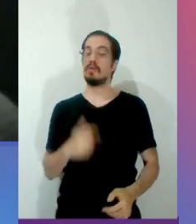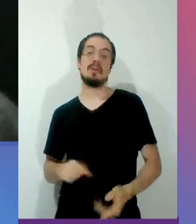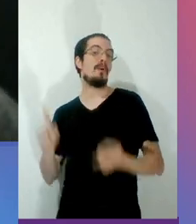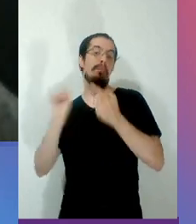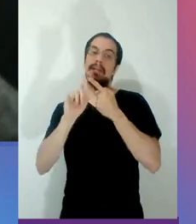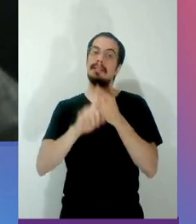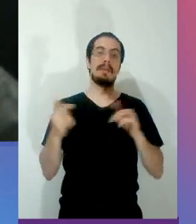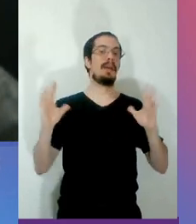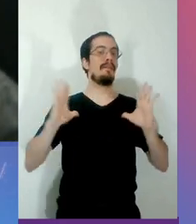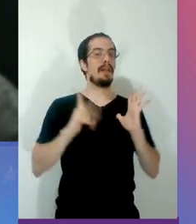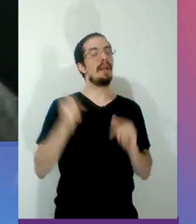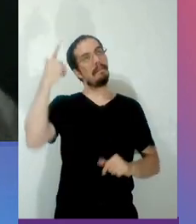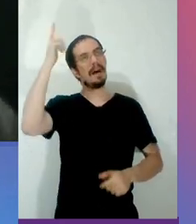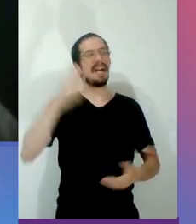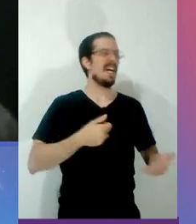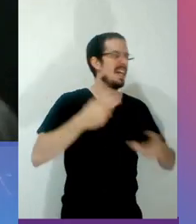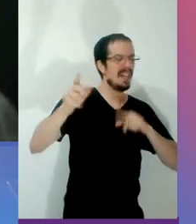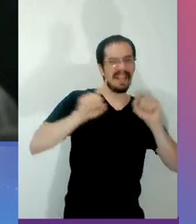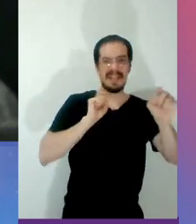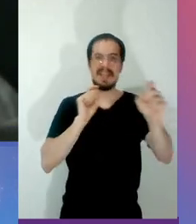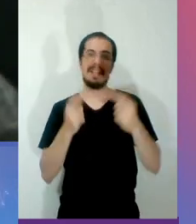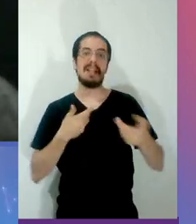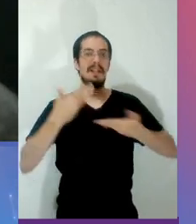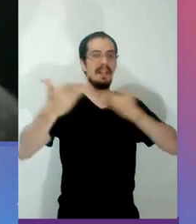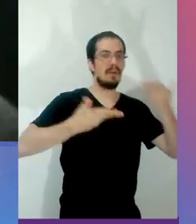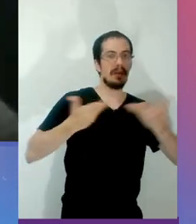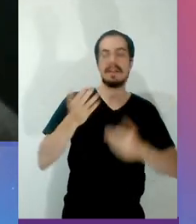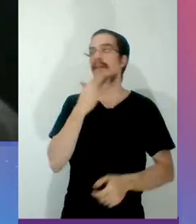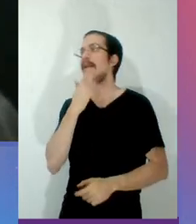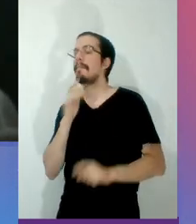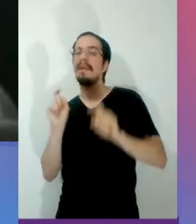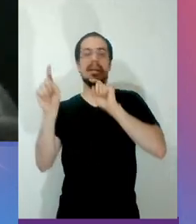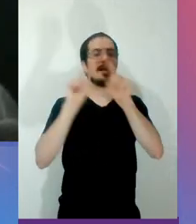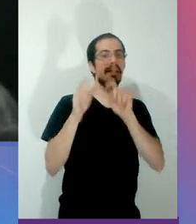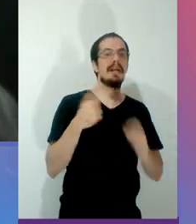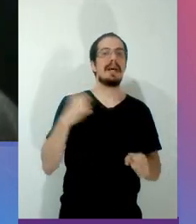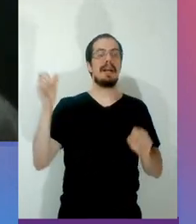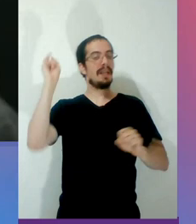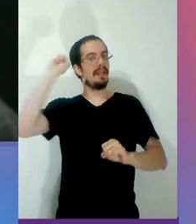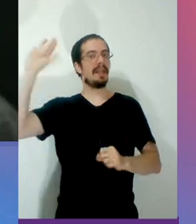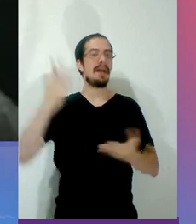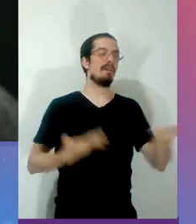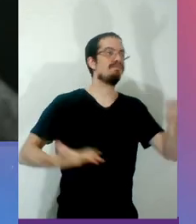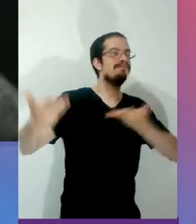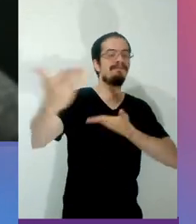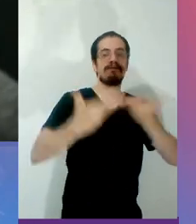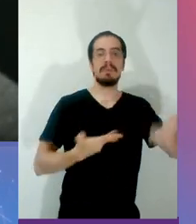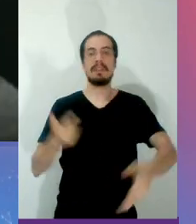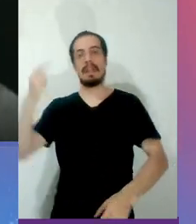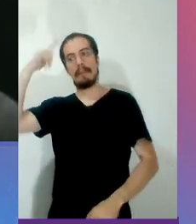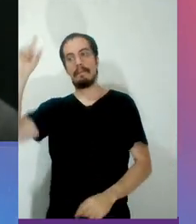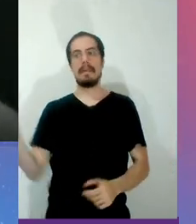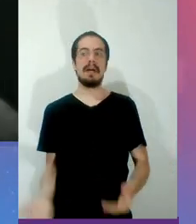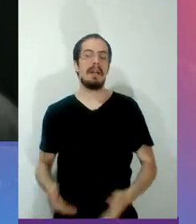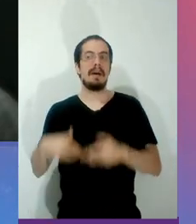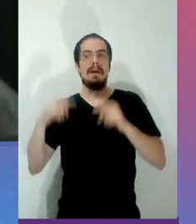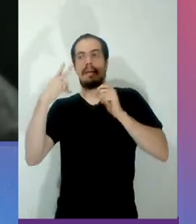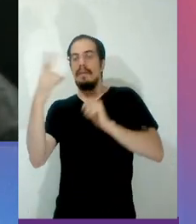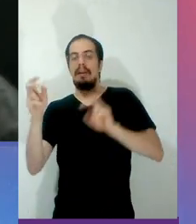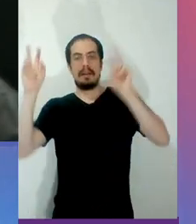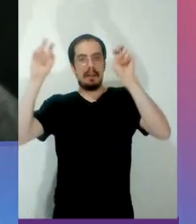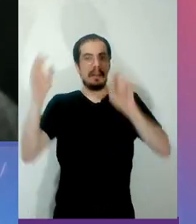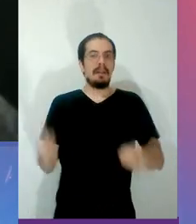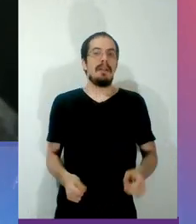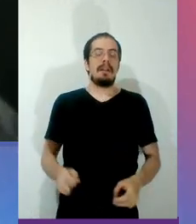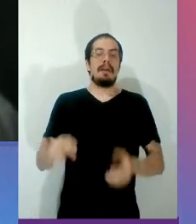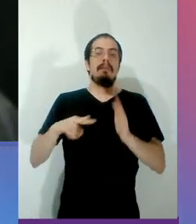para discutir y para intercambiar ideas sobre cómo vamos a abordar la problemática que tenemos y que vamos